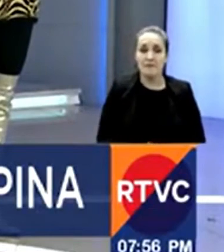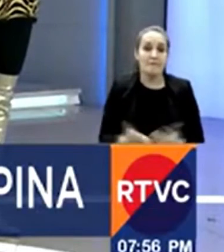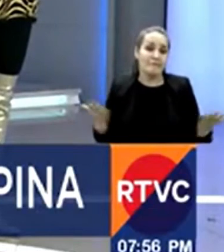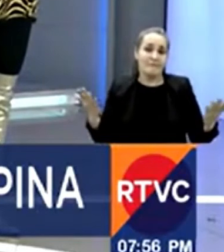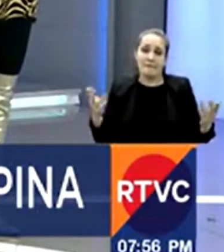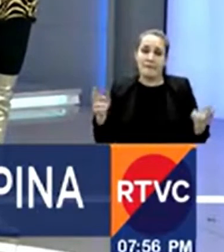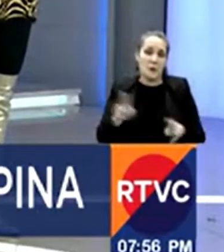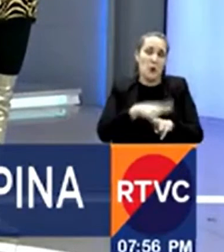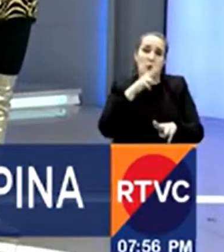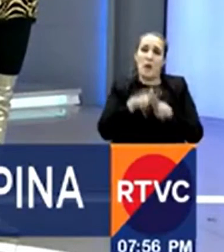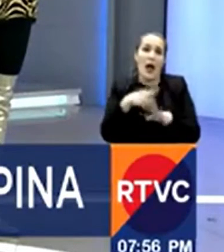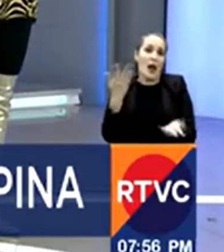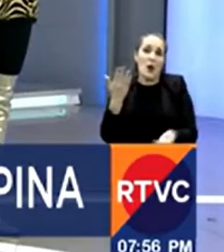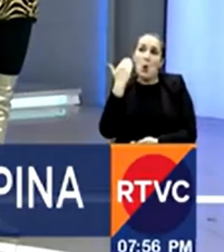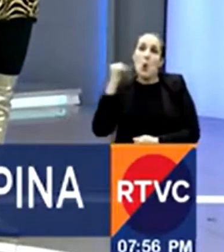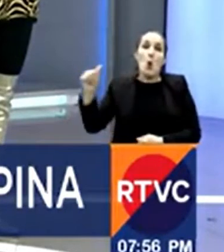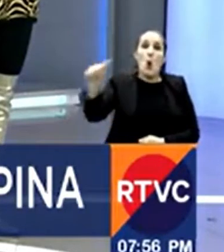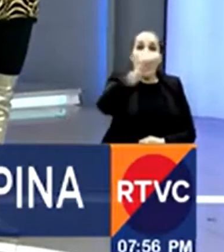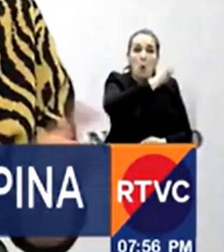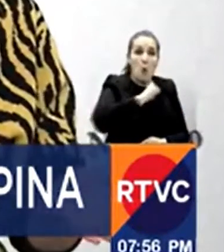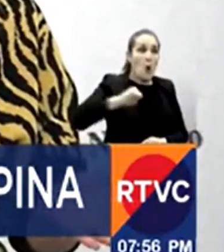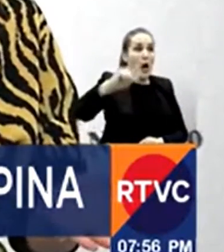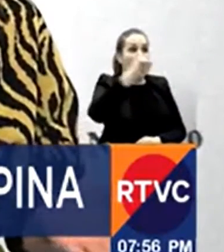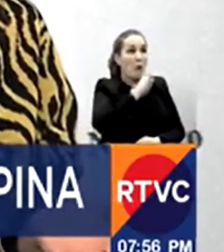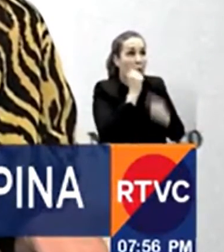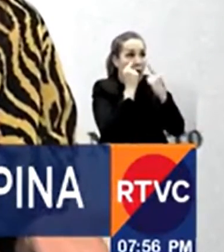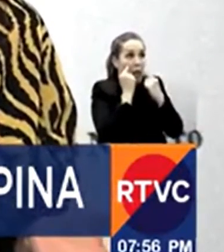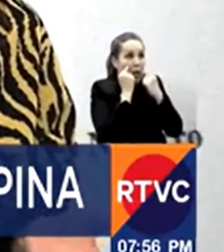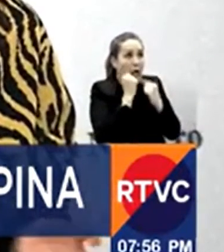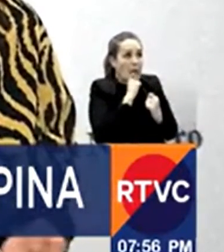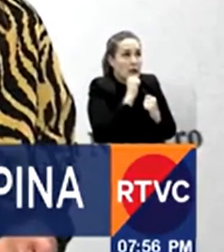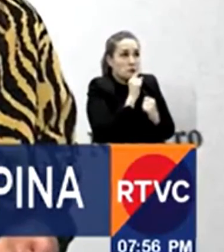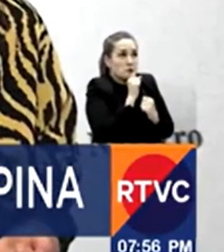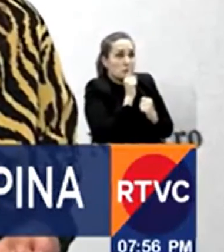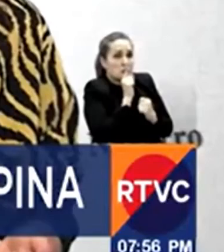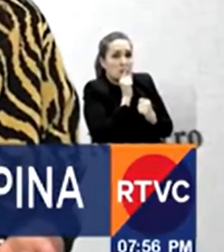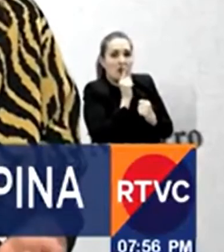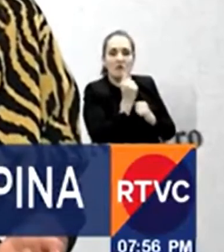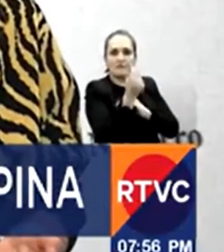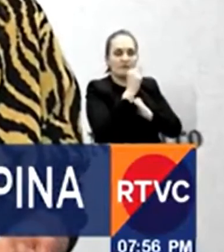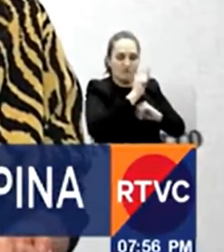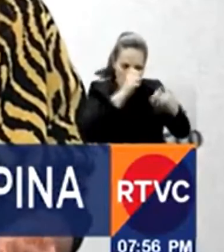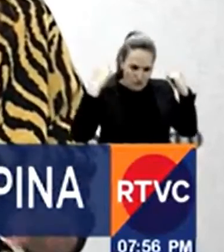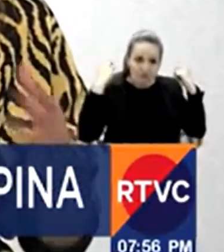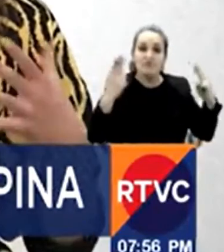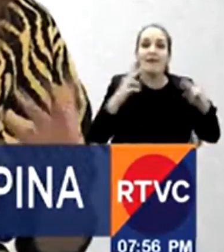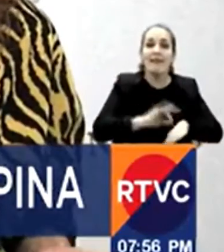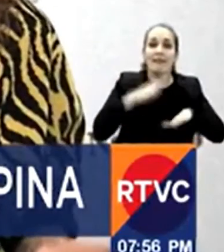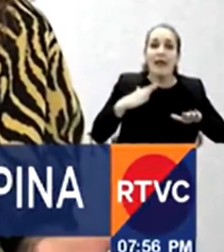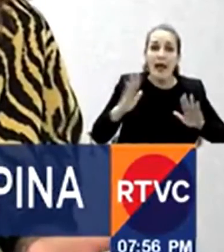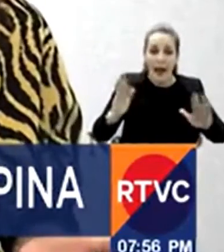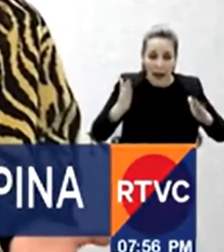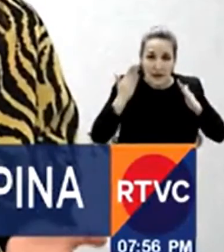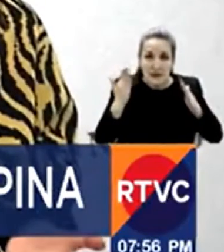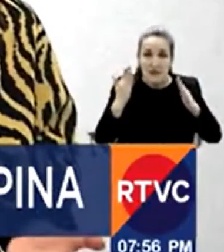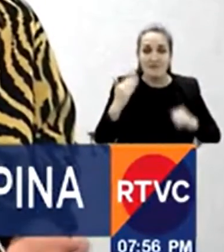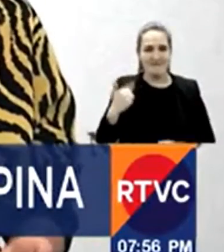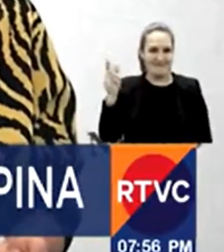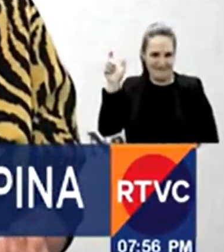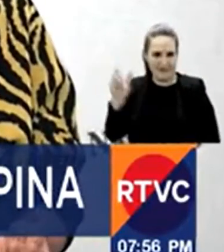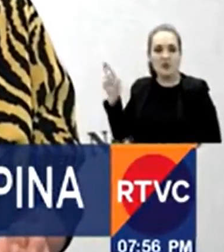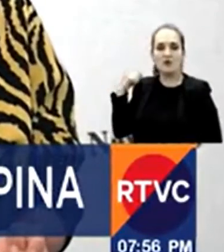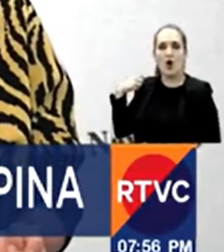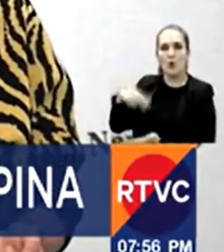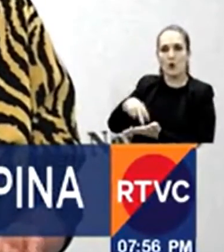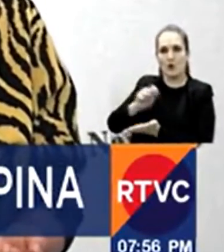pobres hembras a duras penas han tenido derecho a chillar. La cita está en su libro Déjennos tranquilas, que está narrado en primera persona por una